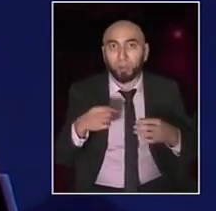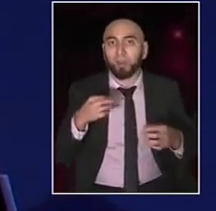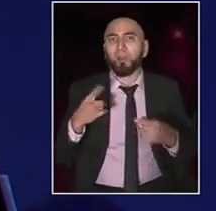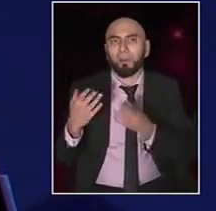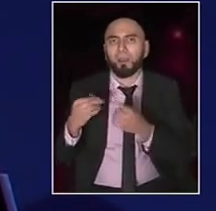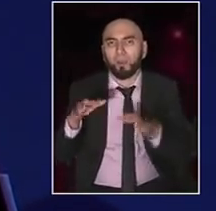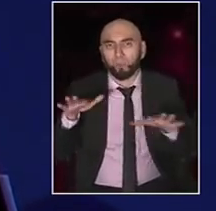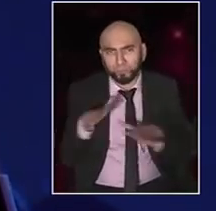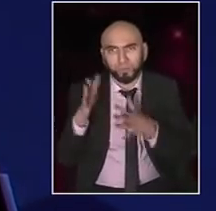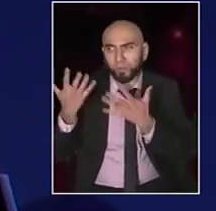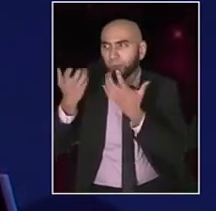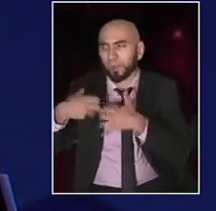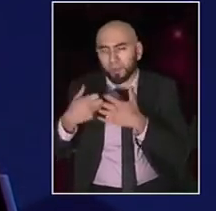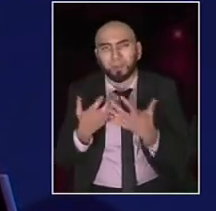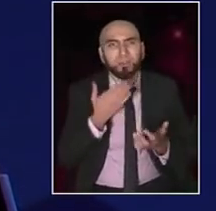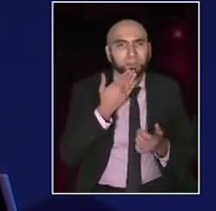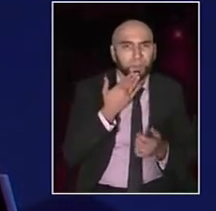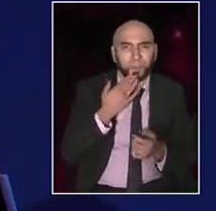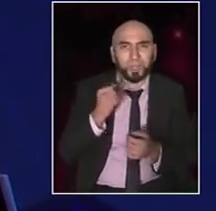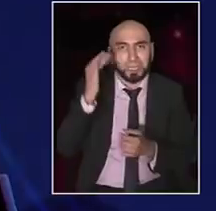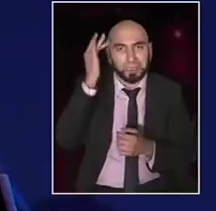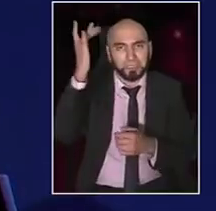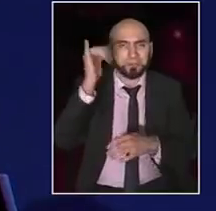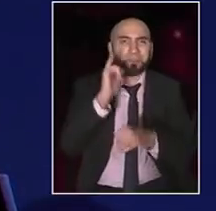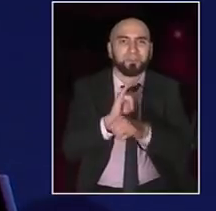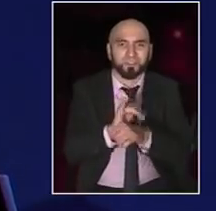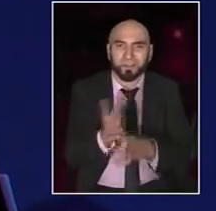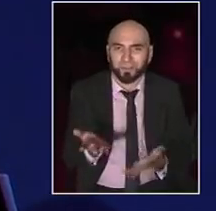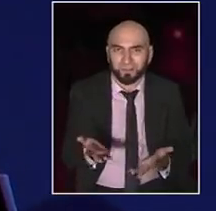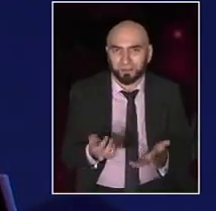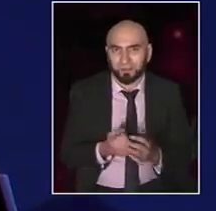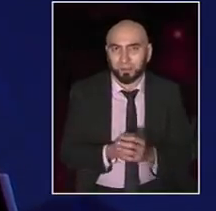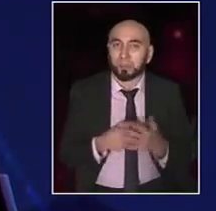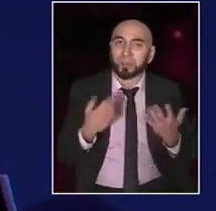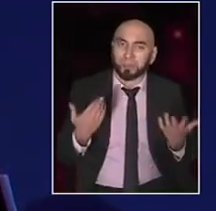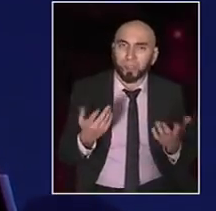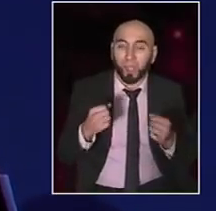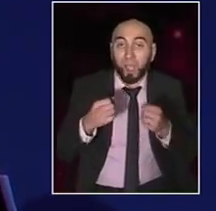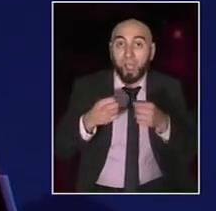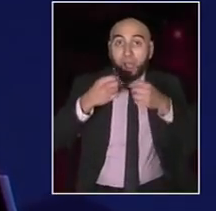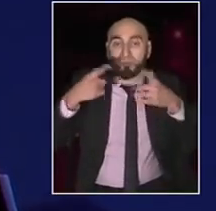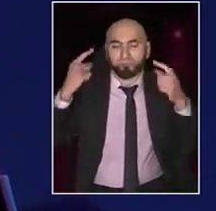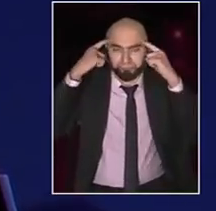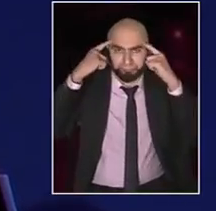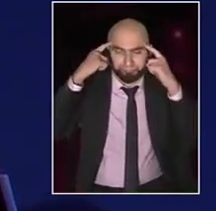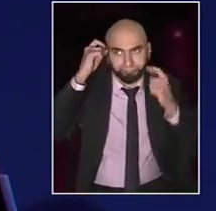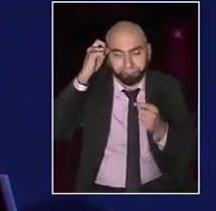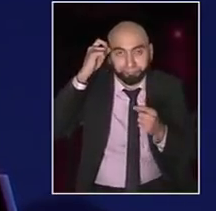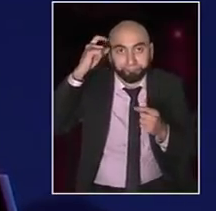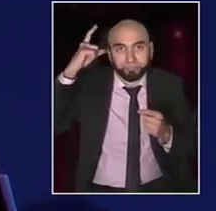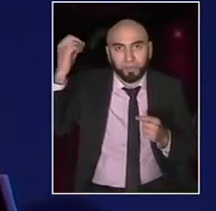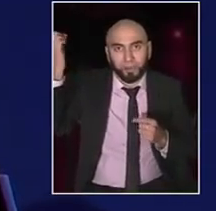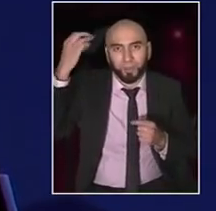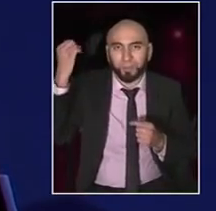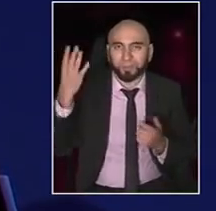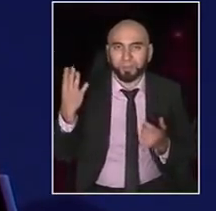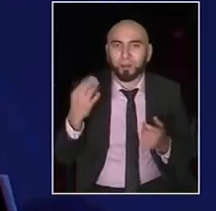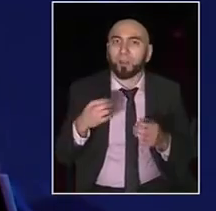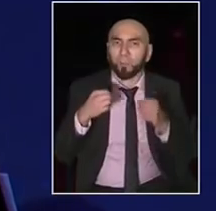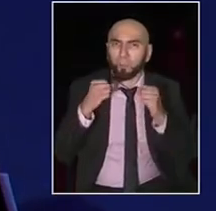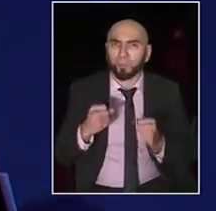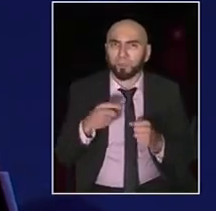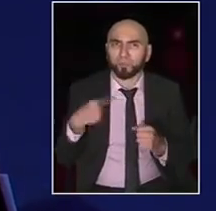máquinas y de la inteligencia artificial. Y que al aumentar nuestro conocimiento, si lo hacemos bien, seremos una especie